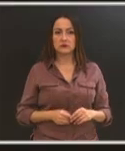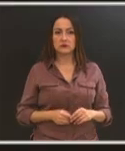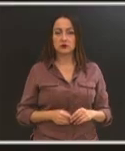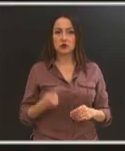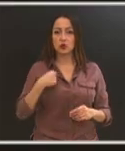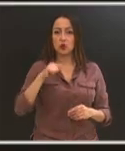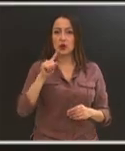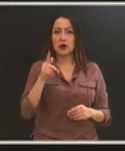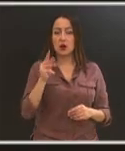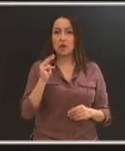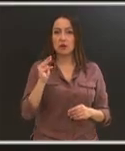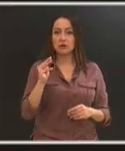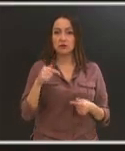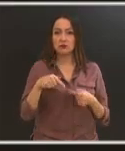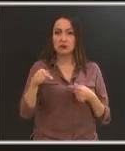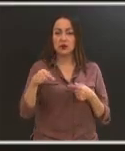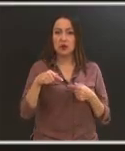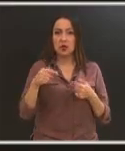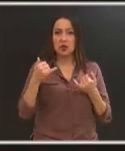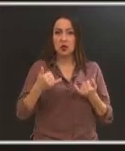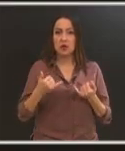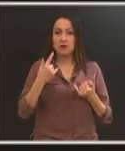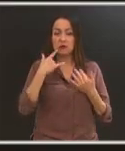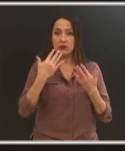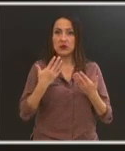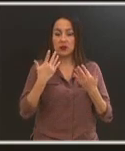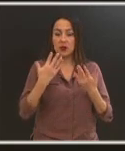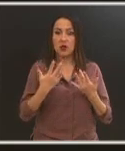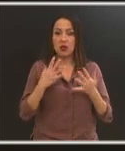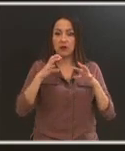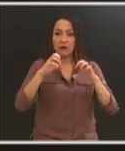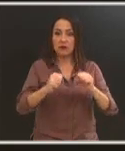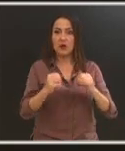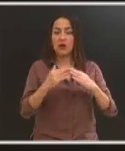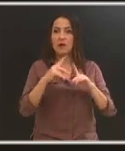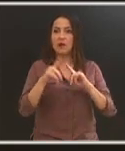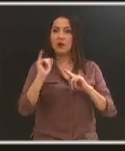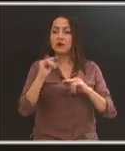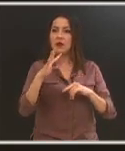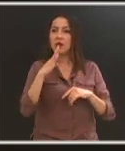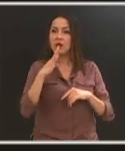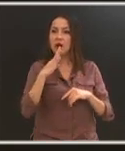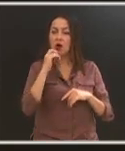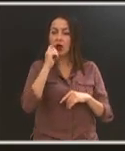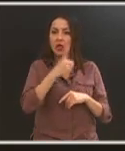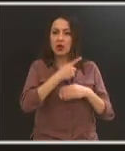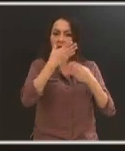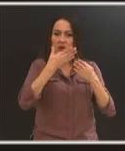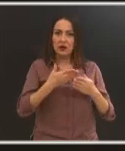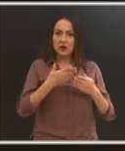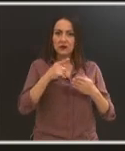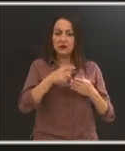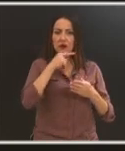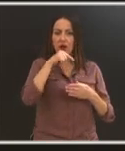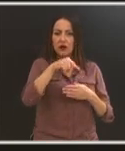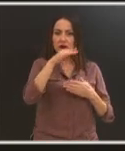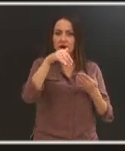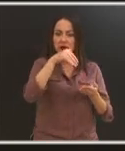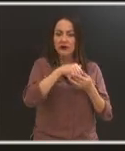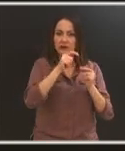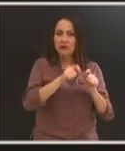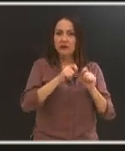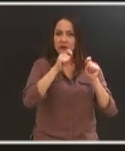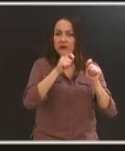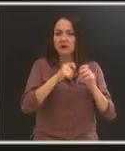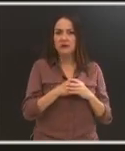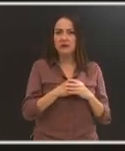Estamos a un kilómetro exactamente, Paul, en este momento esperando la orden de allanamiento, pero también conversamos con la directora de este centro